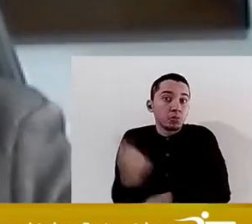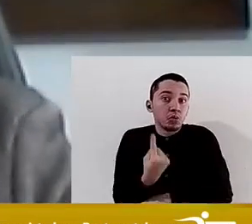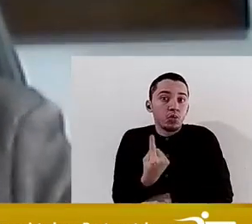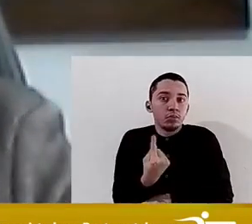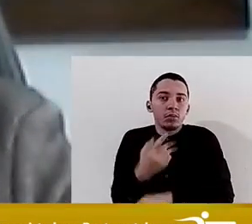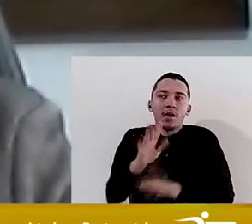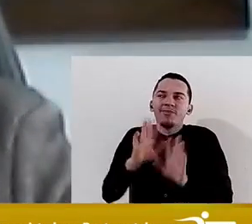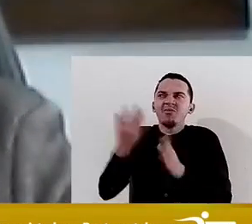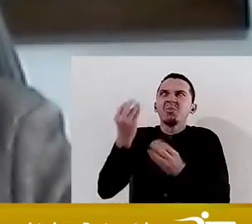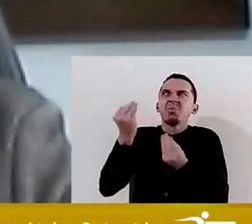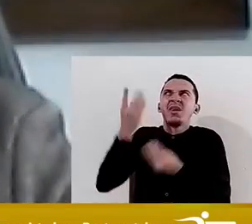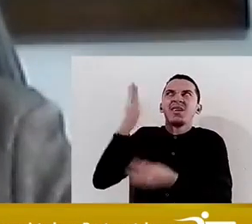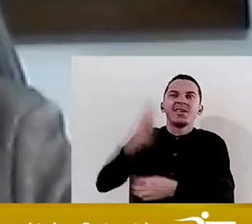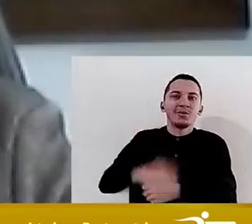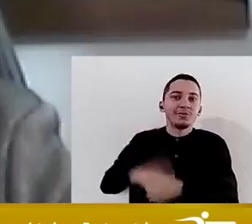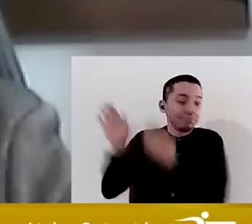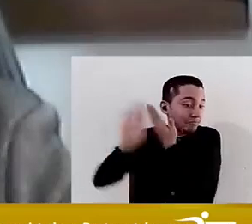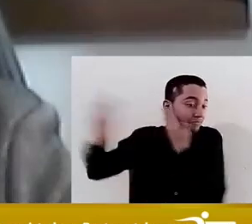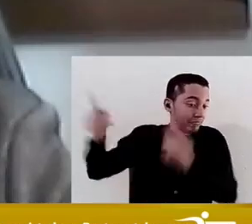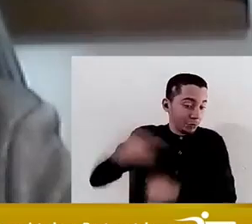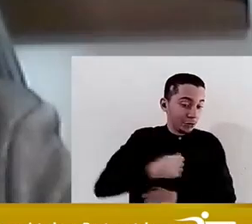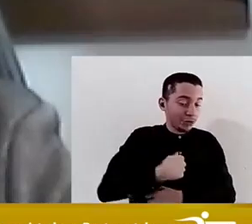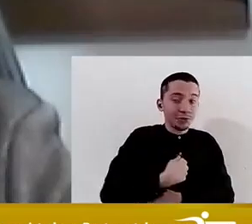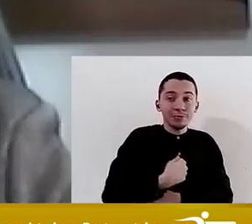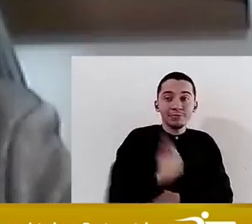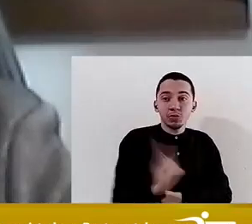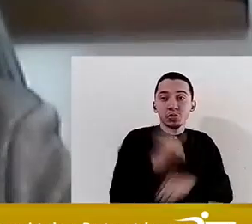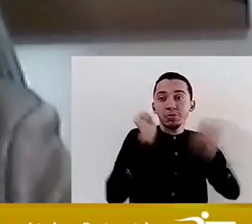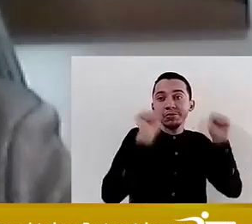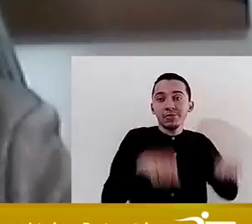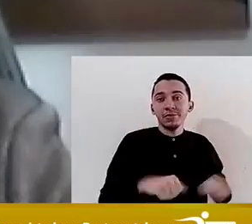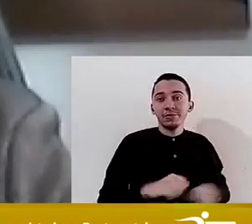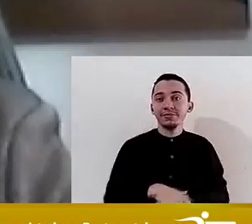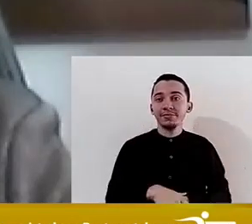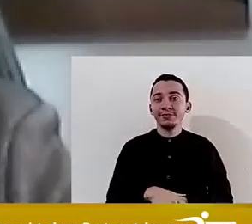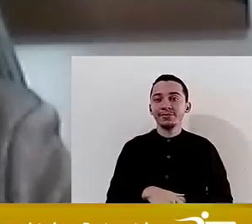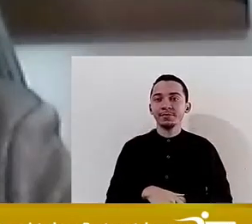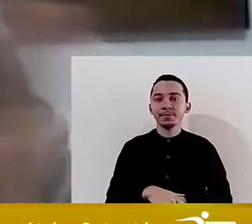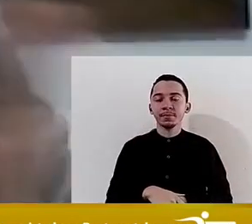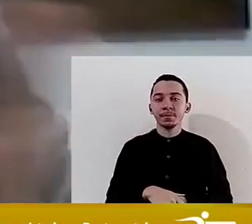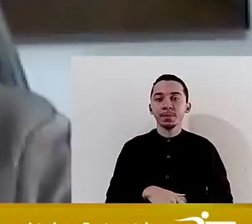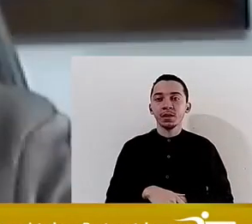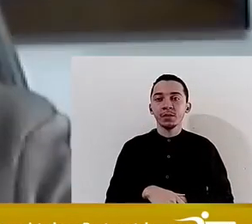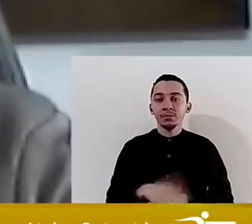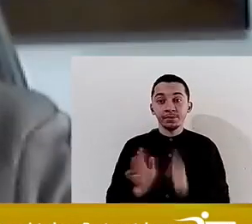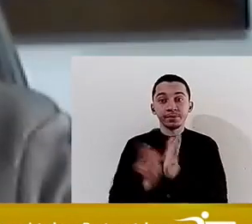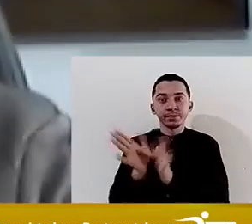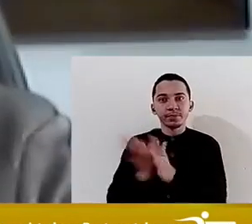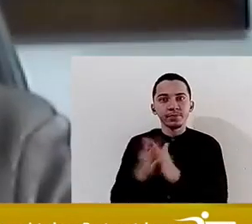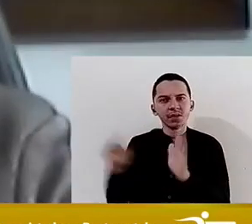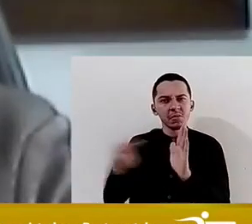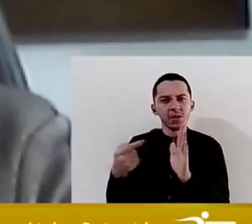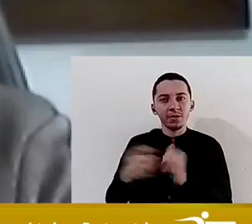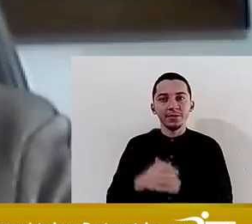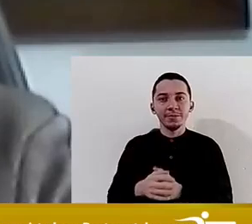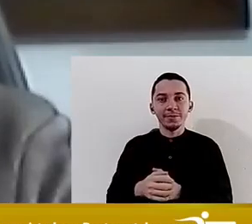Pero Él es el sembrador. En la otra palabra, el sembrador es el Hijo del Hombre. ¿Es cierto?